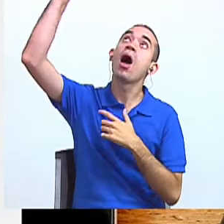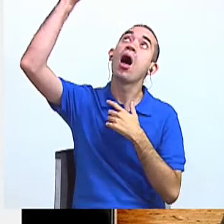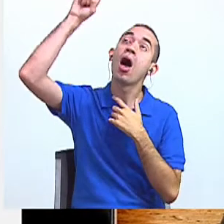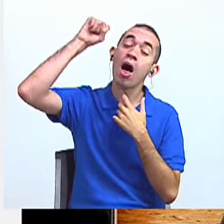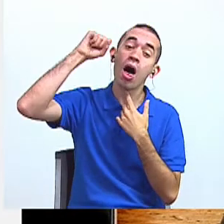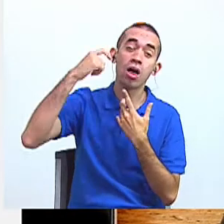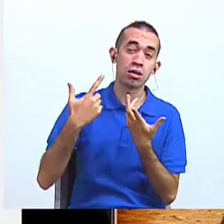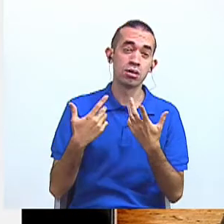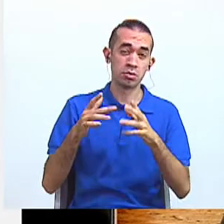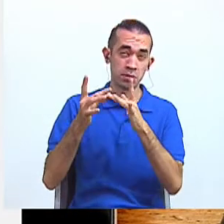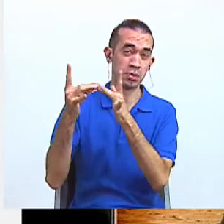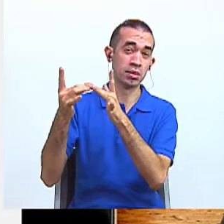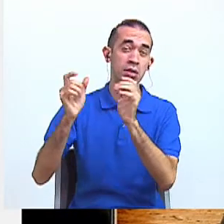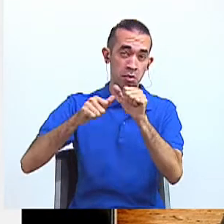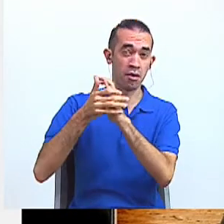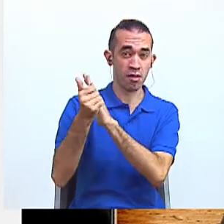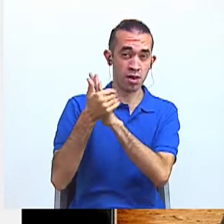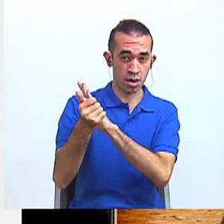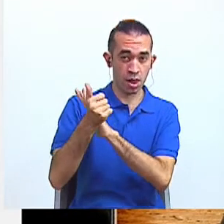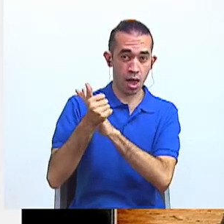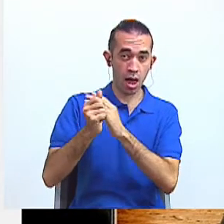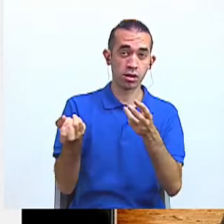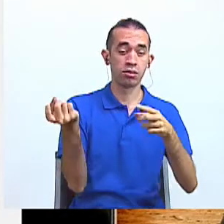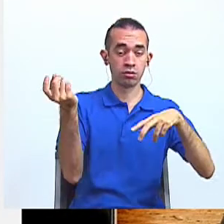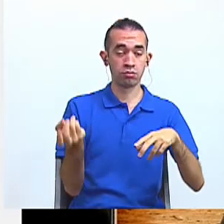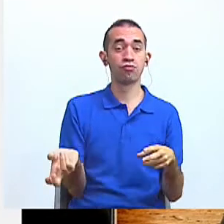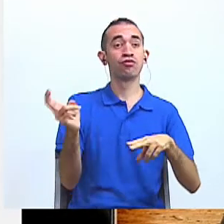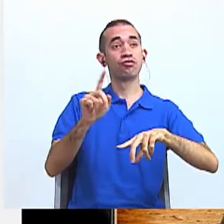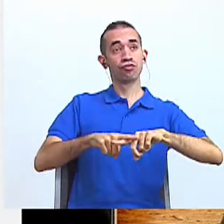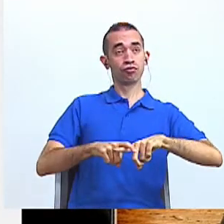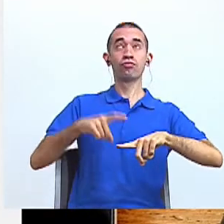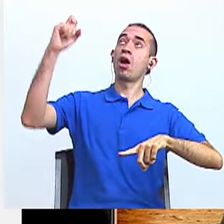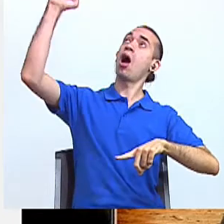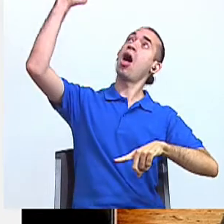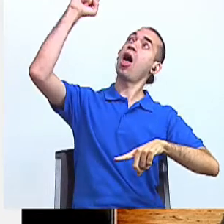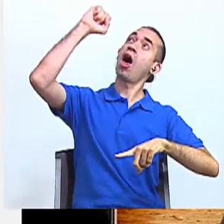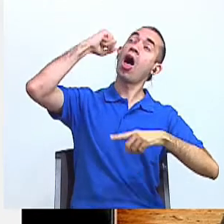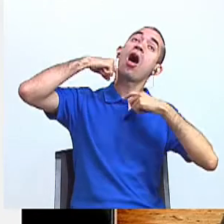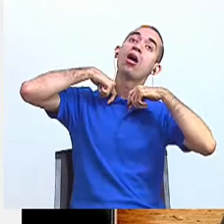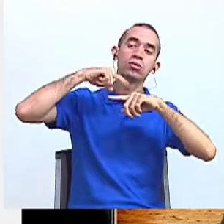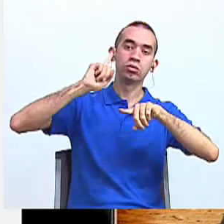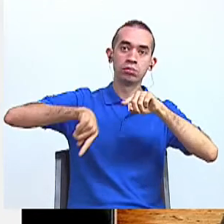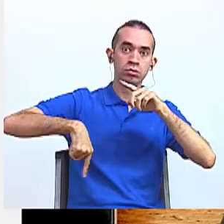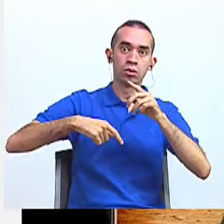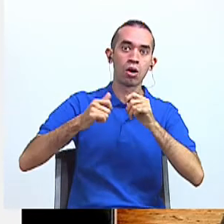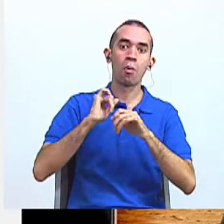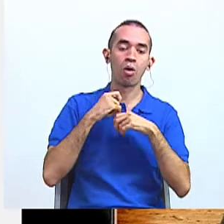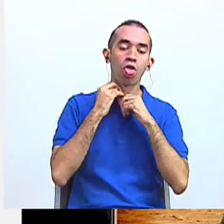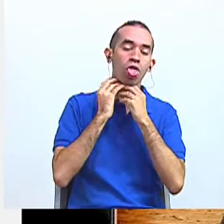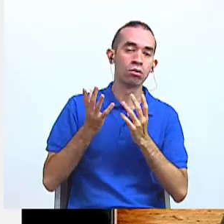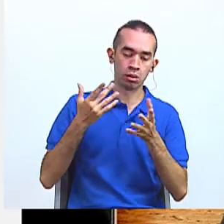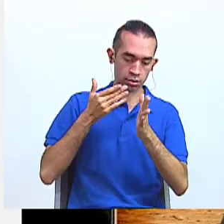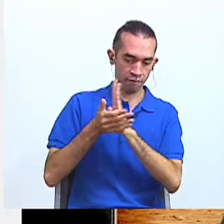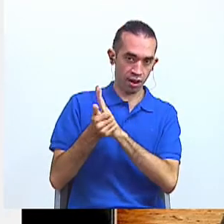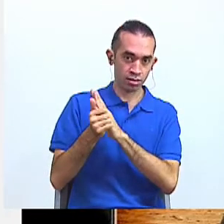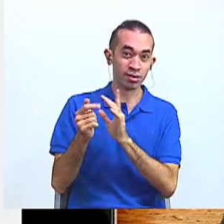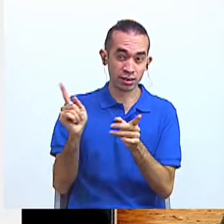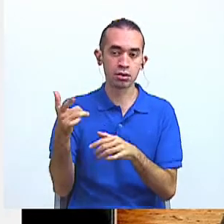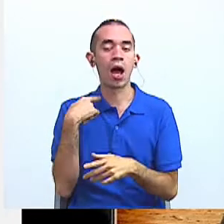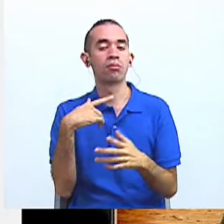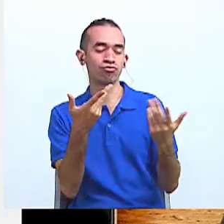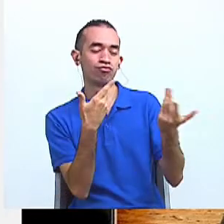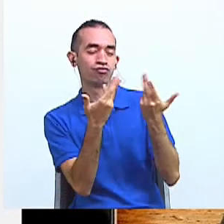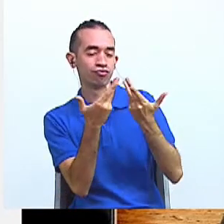representó Tagore en su primera representación, porque esta obra ha sido